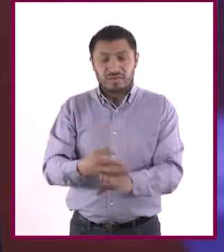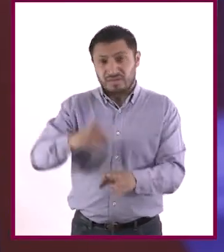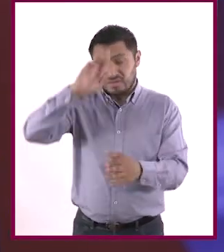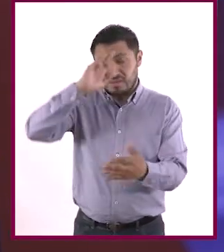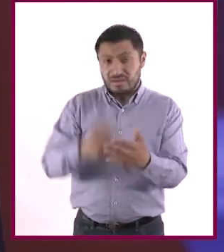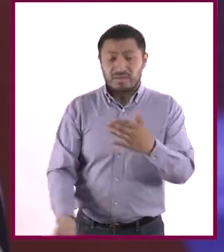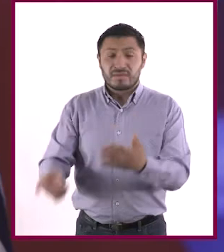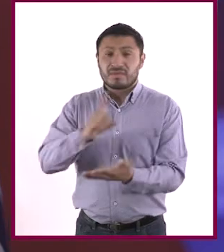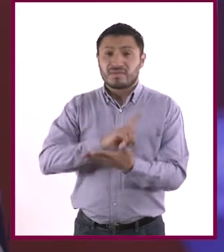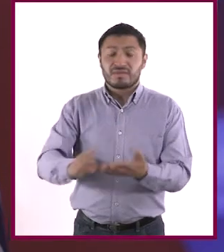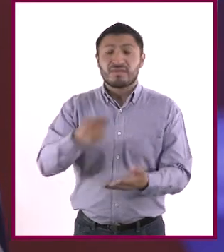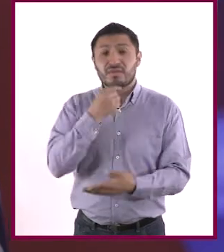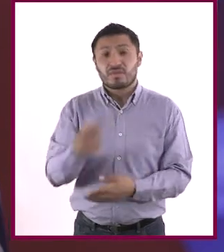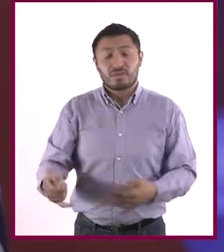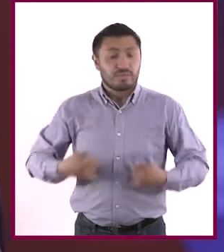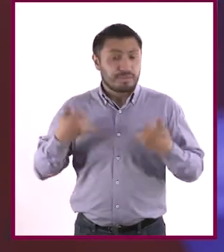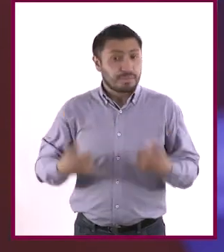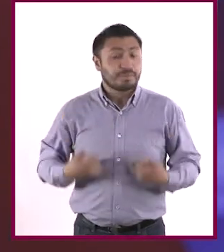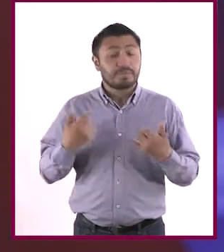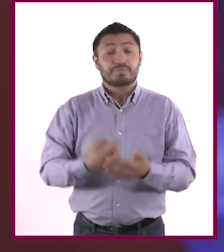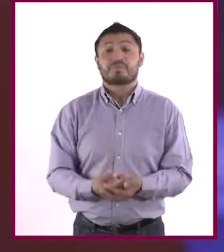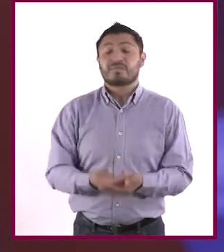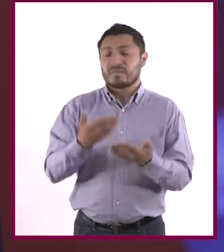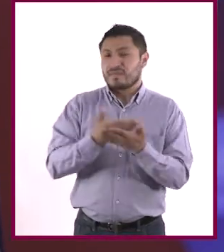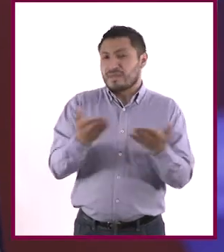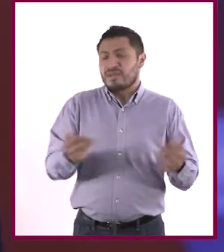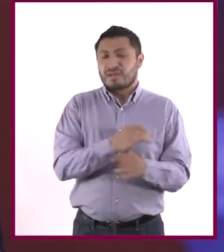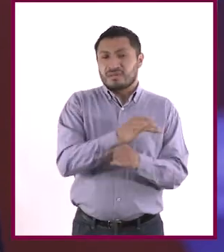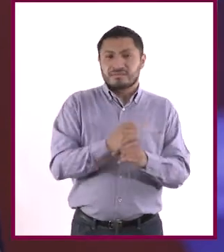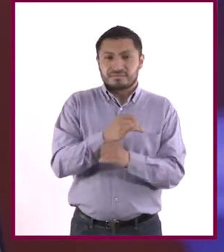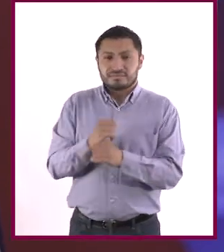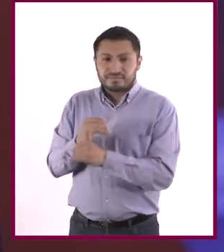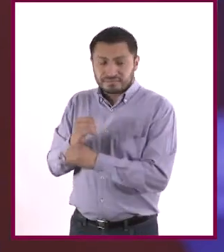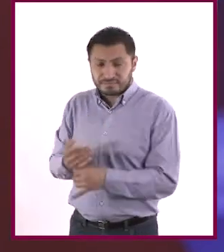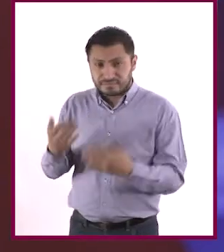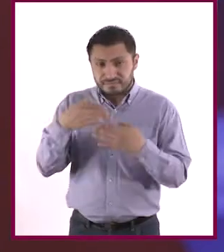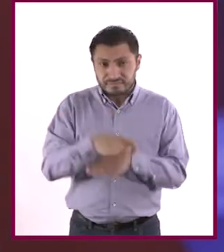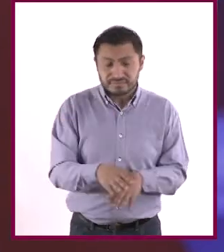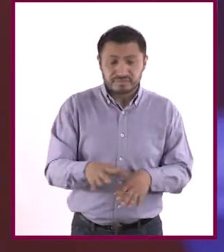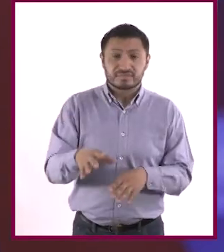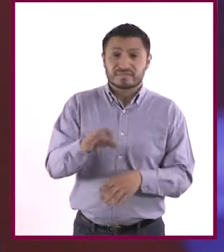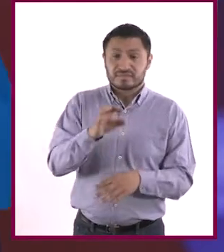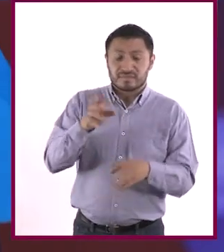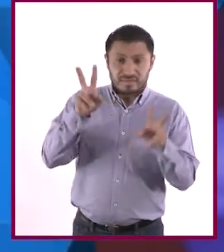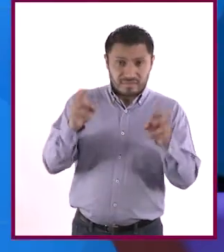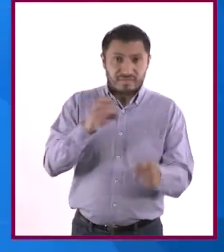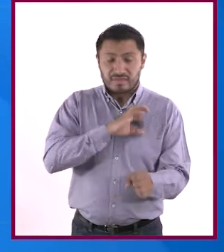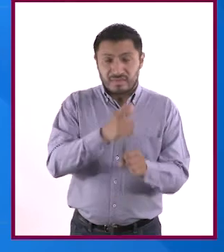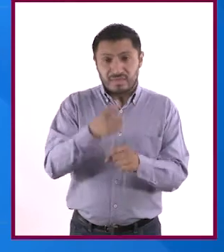derechos de la infancia y la adolescencia. Vamos a averiguar más sobre este tema con nuestra especialista invitada.